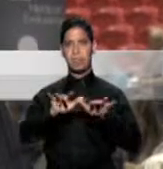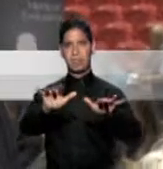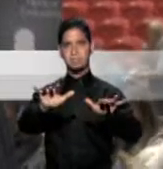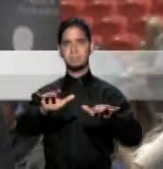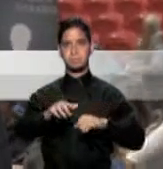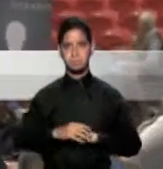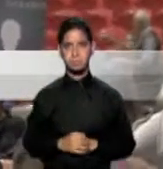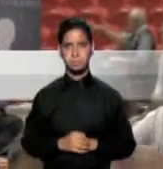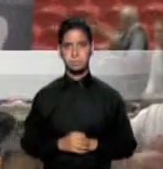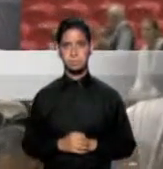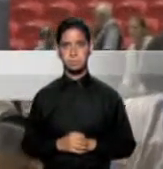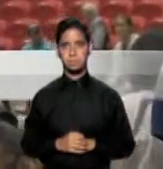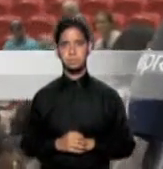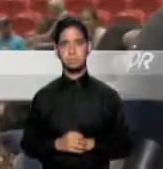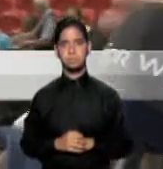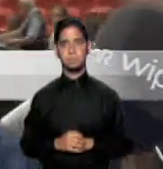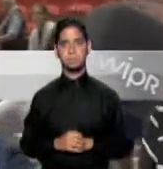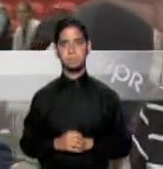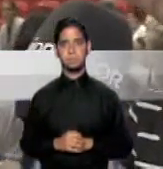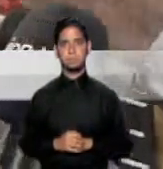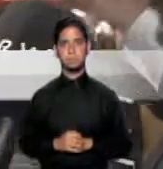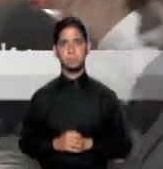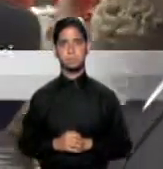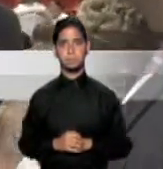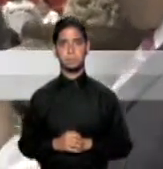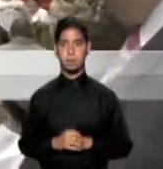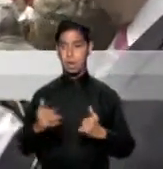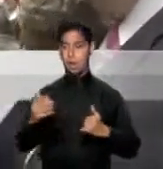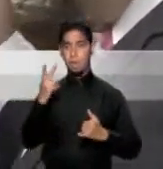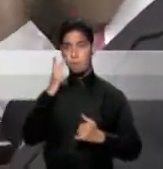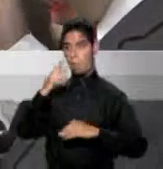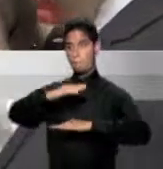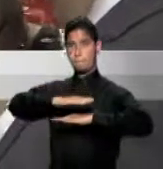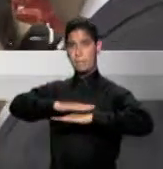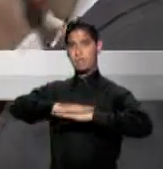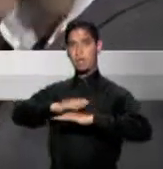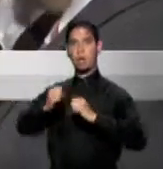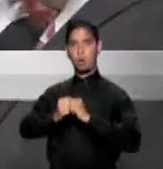2015, lamentablemente, estos son los frutos. Una epidemia declarada porque